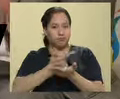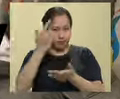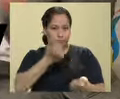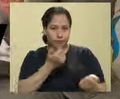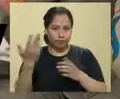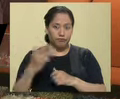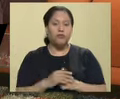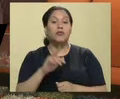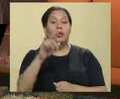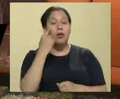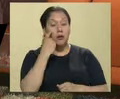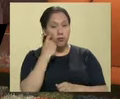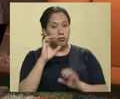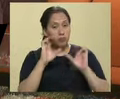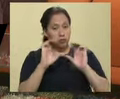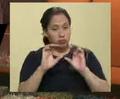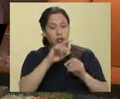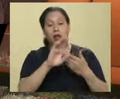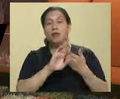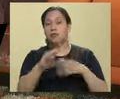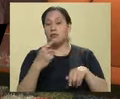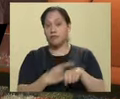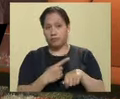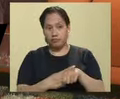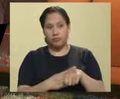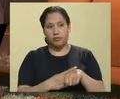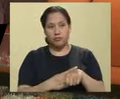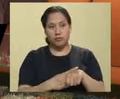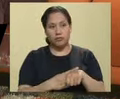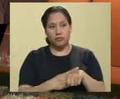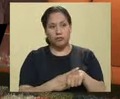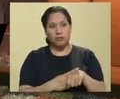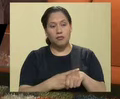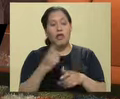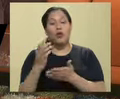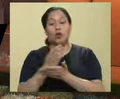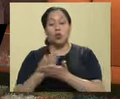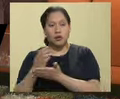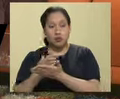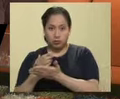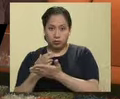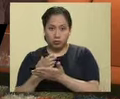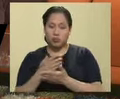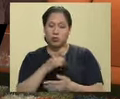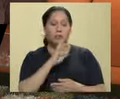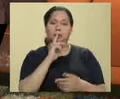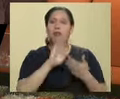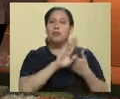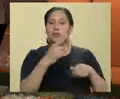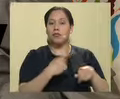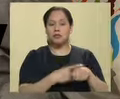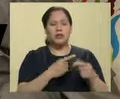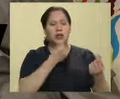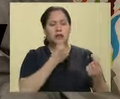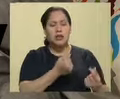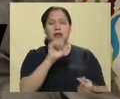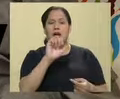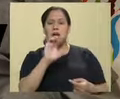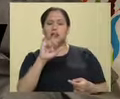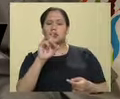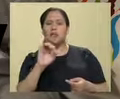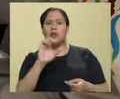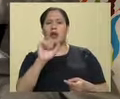favor, ojo, la prevención vale más que la curación. ¿Hasta qué edad no pueden tomar los niños ácido acetilsalicílico?